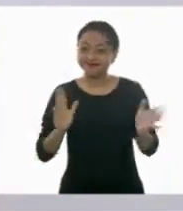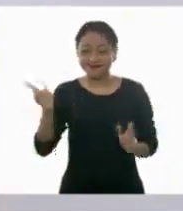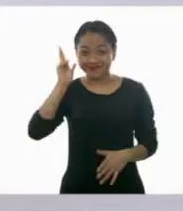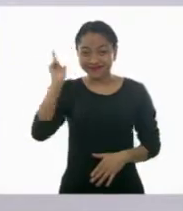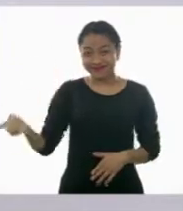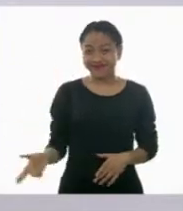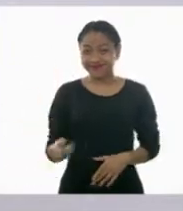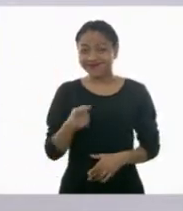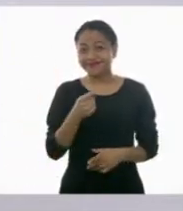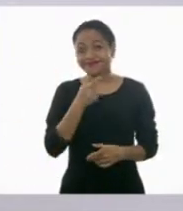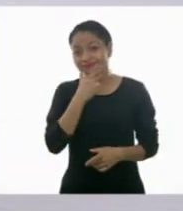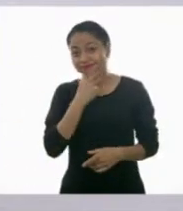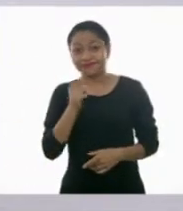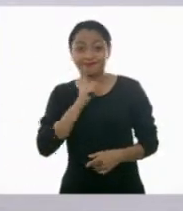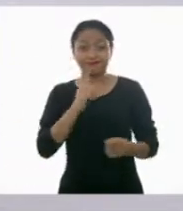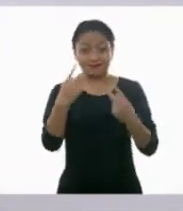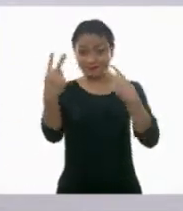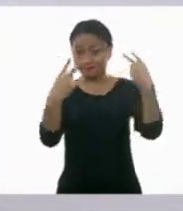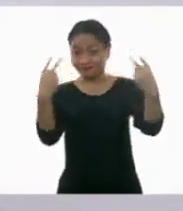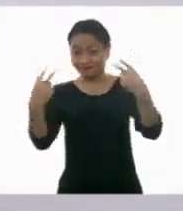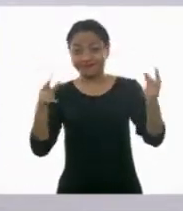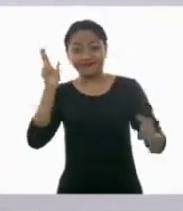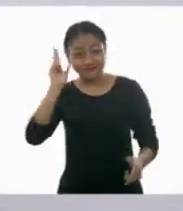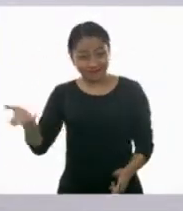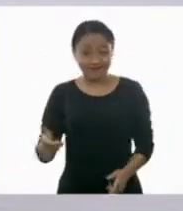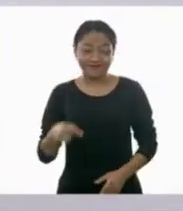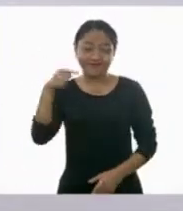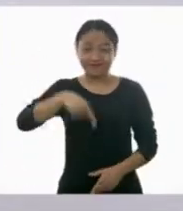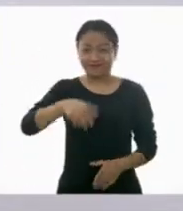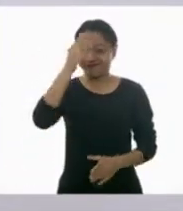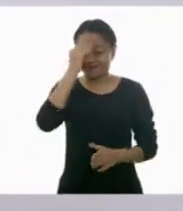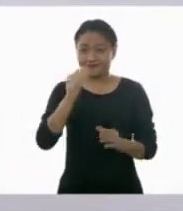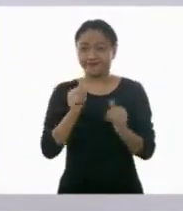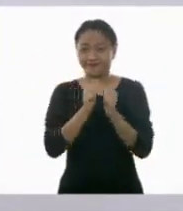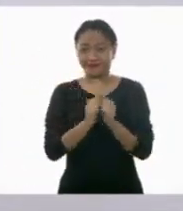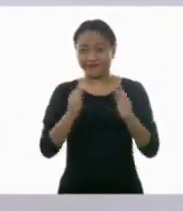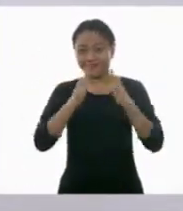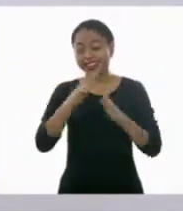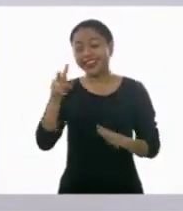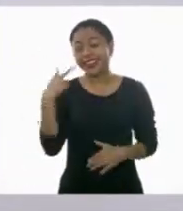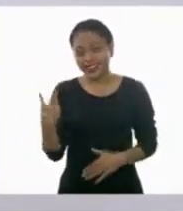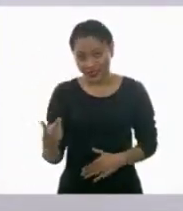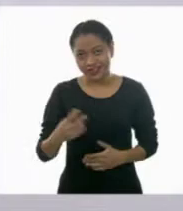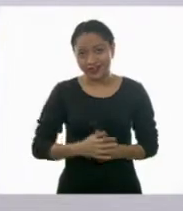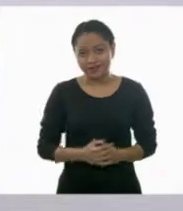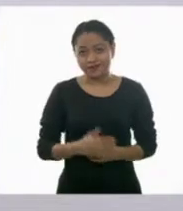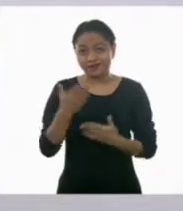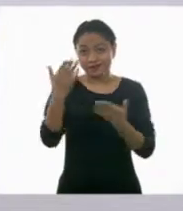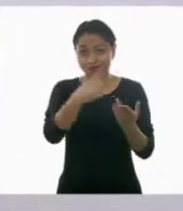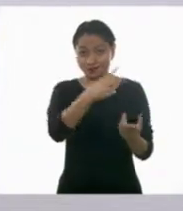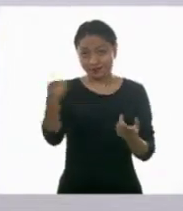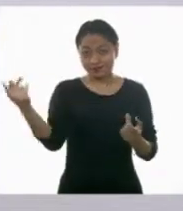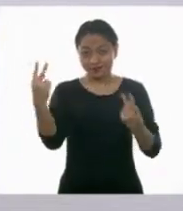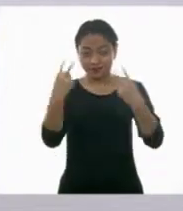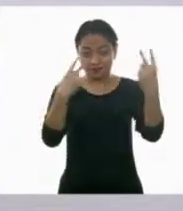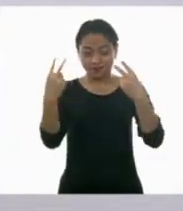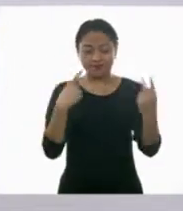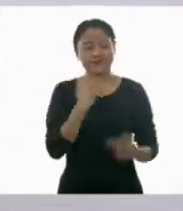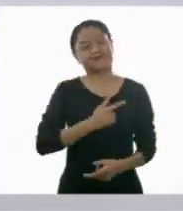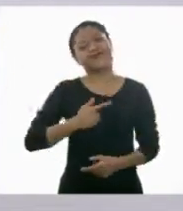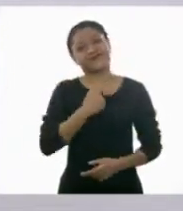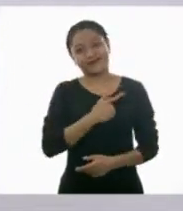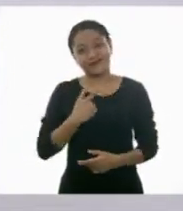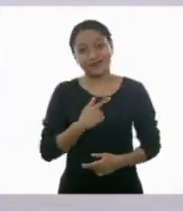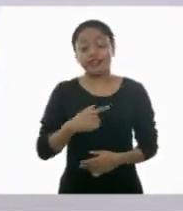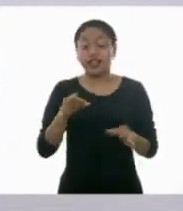Hola a todos los adultos que nos ven en Aprende en Casa 2. Es un gusto que nos acompañen. Es importante